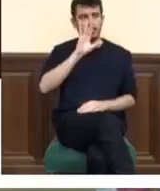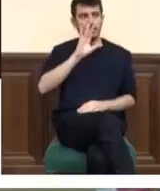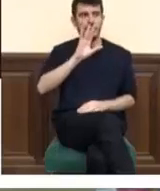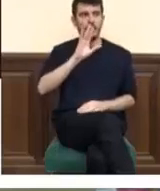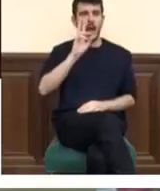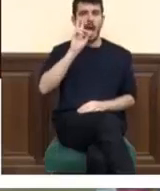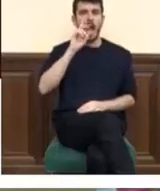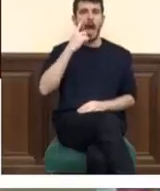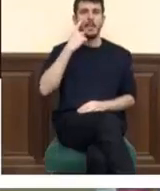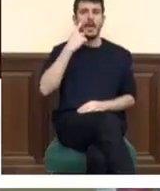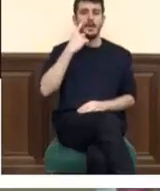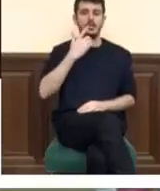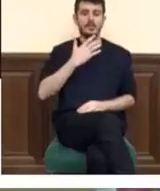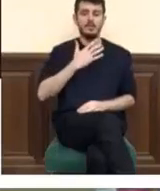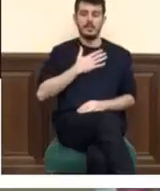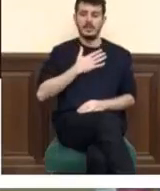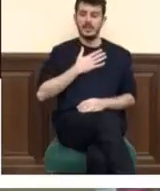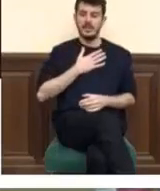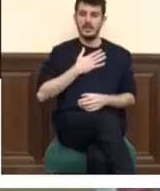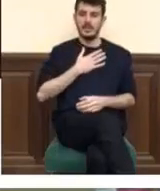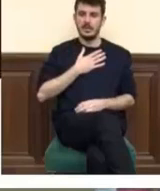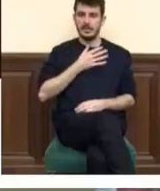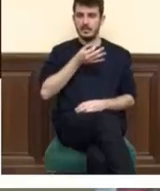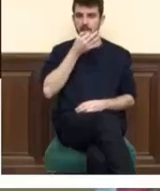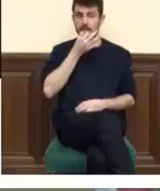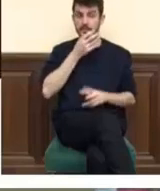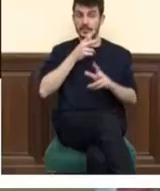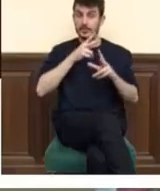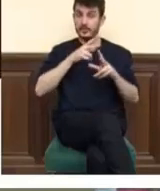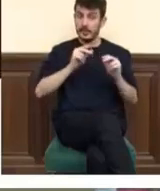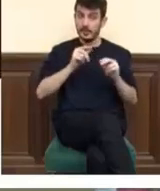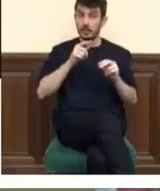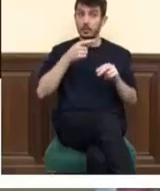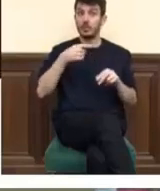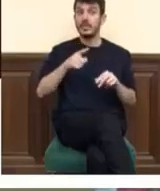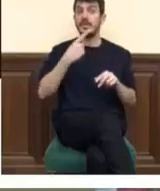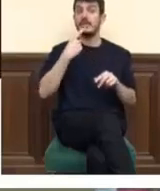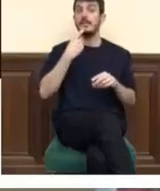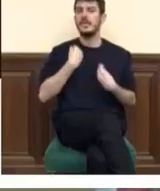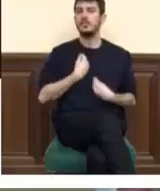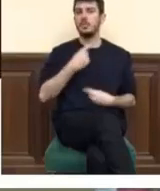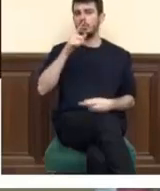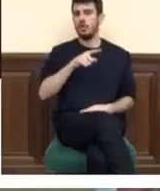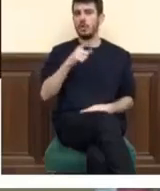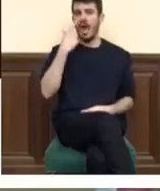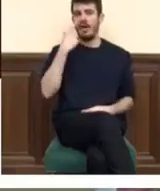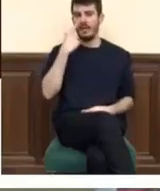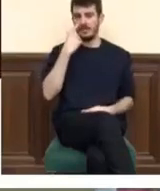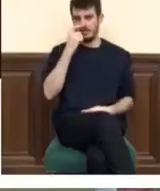A ver si cuando acaba mi intervención puede usted seguir diciendo lo mismo.